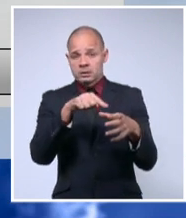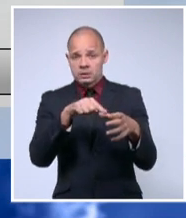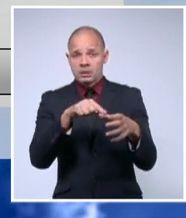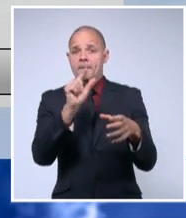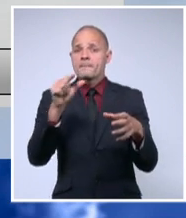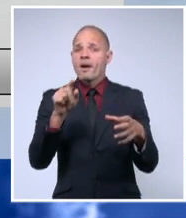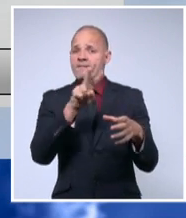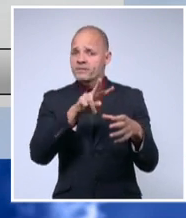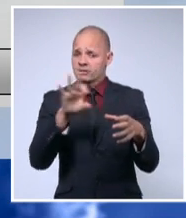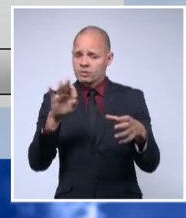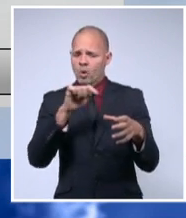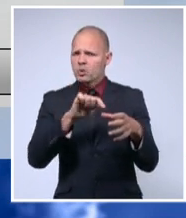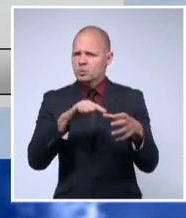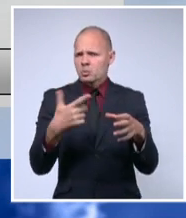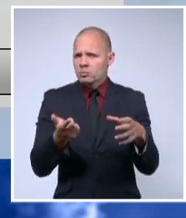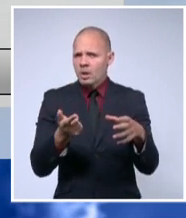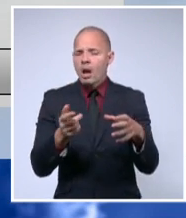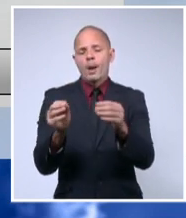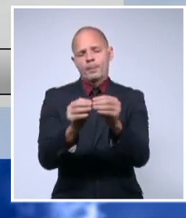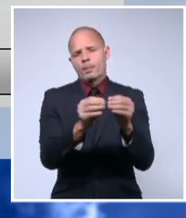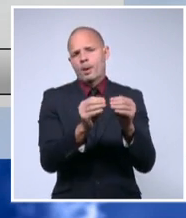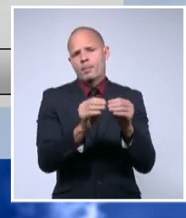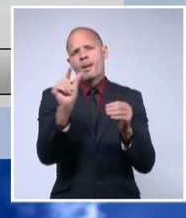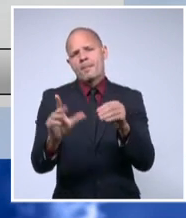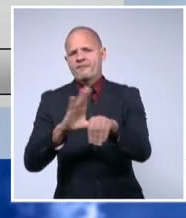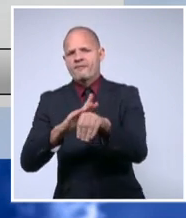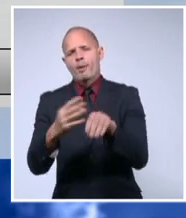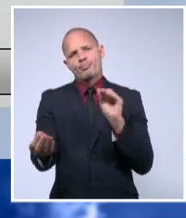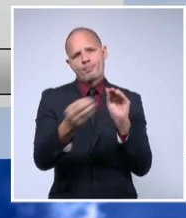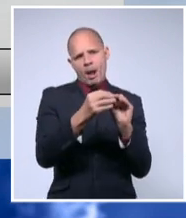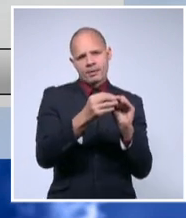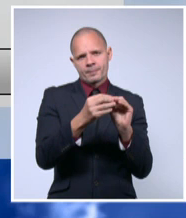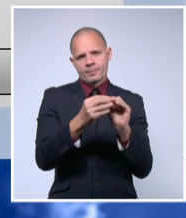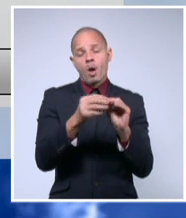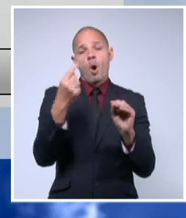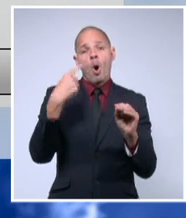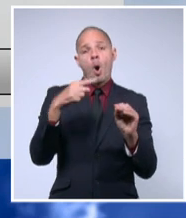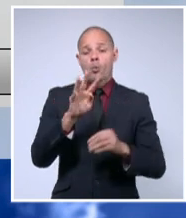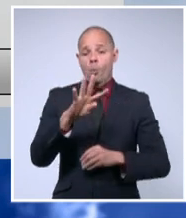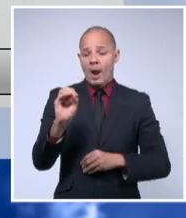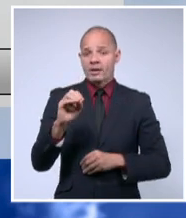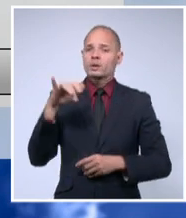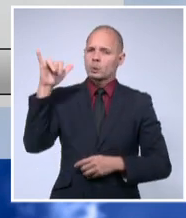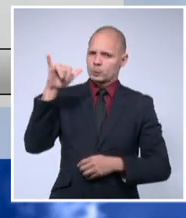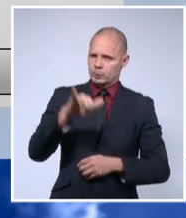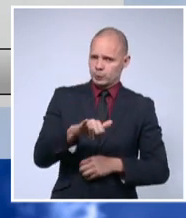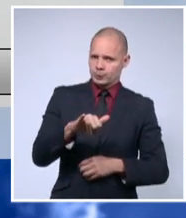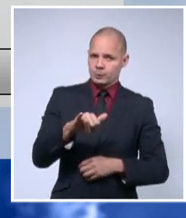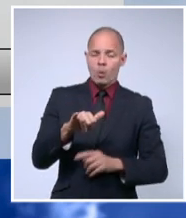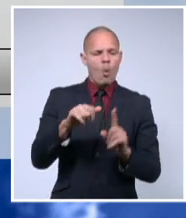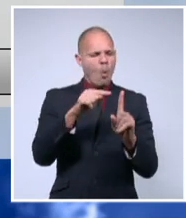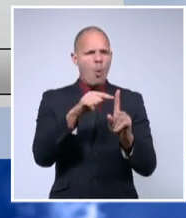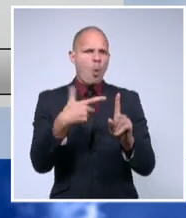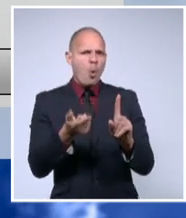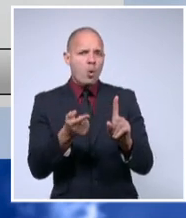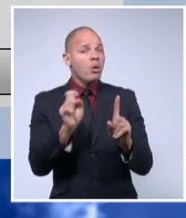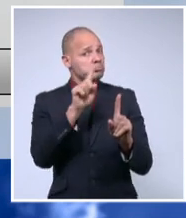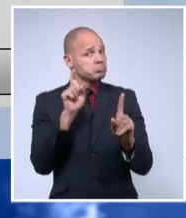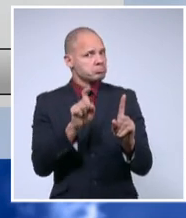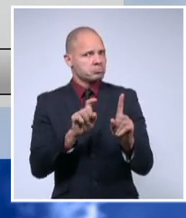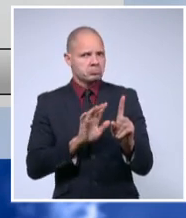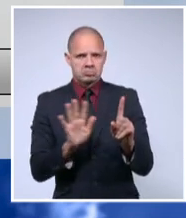fueron contactos de casos confirmados, 40 con fuente de infección en el extranjero y uno sin fuente de infección